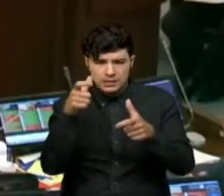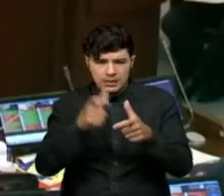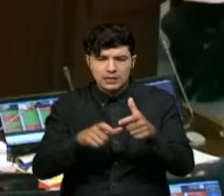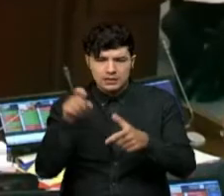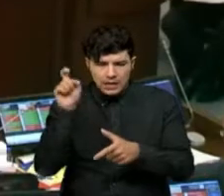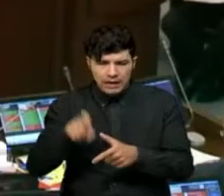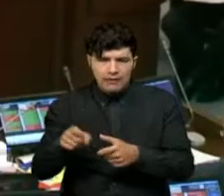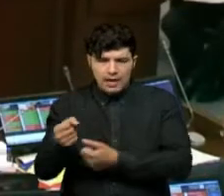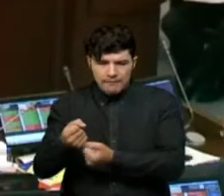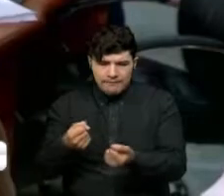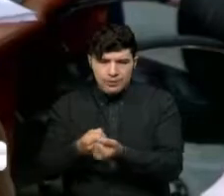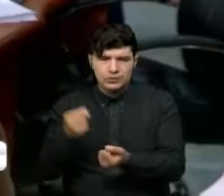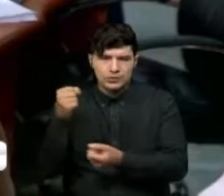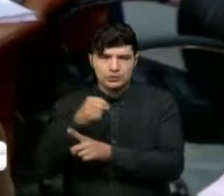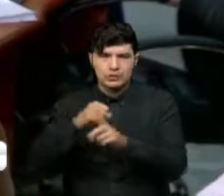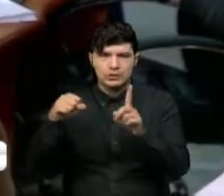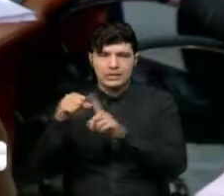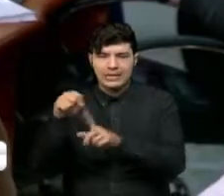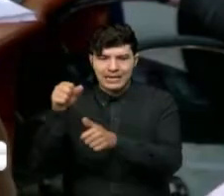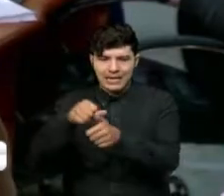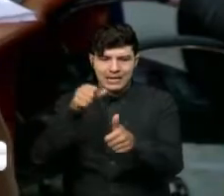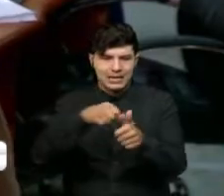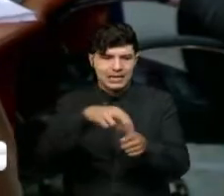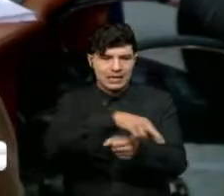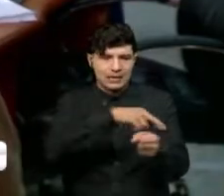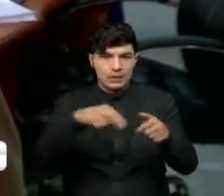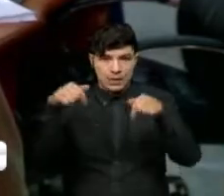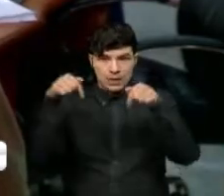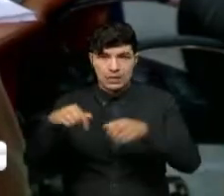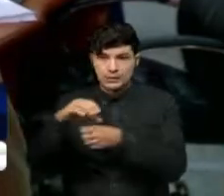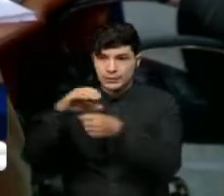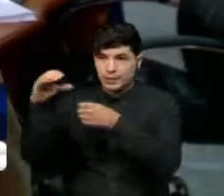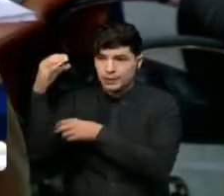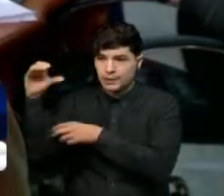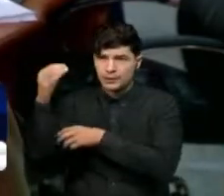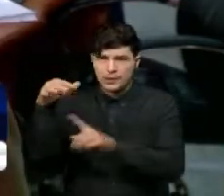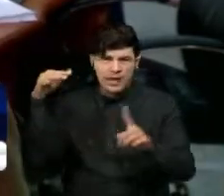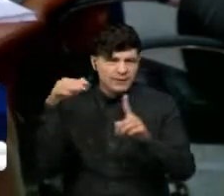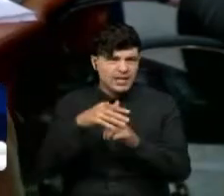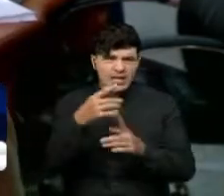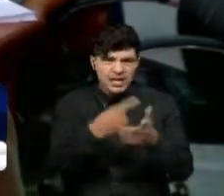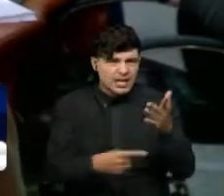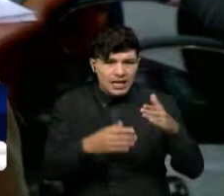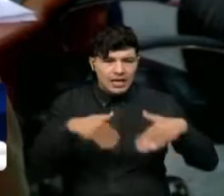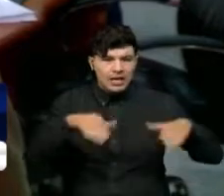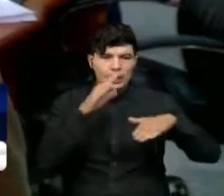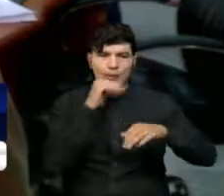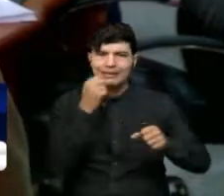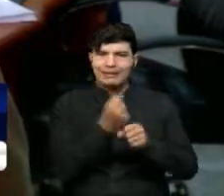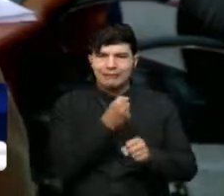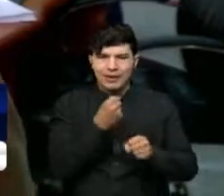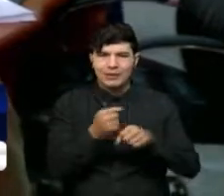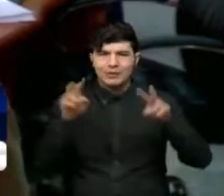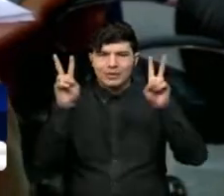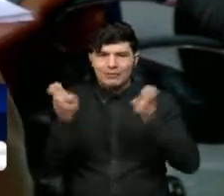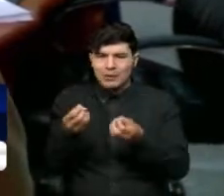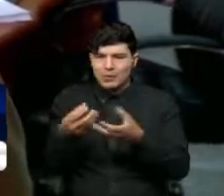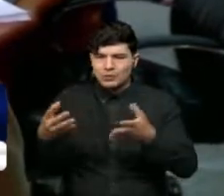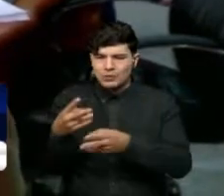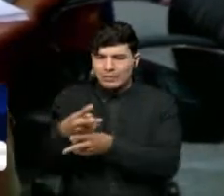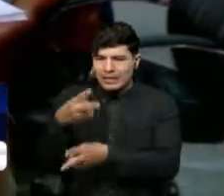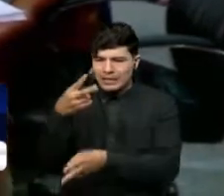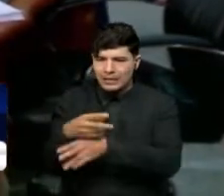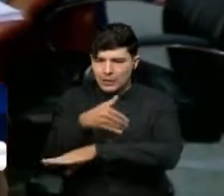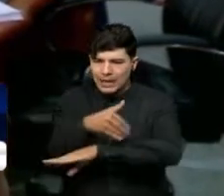congreso de la república cúcuta viene siendo afectada en el tema de desempleo en el tema de inseguridad y